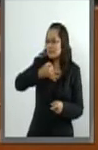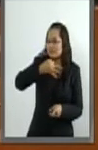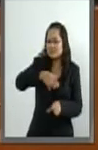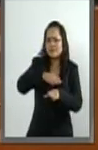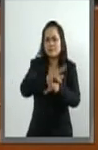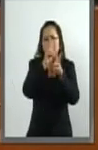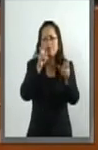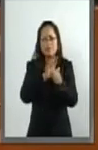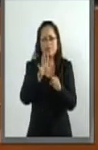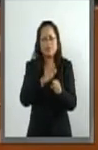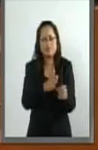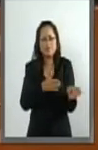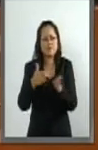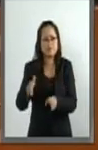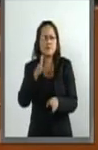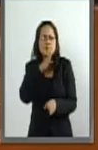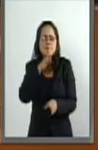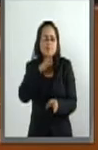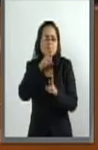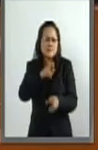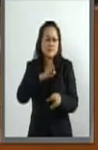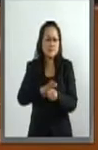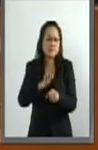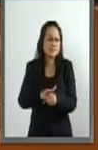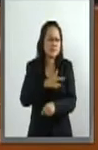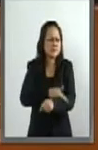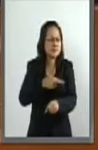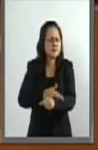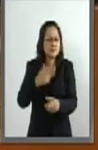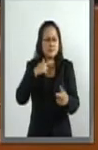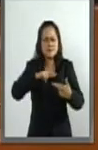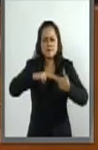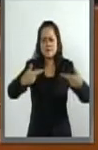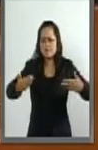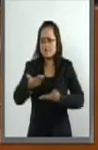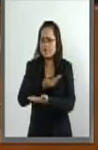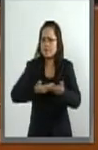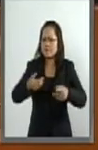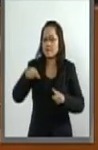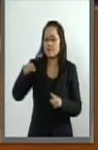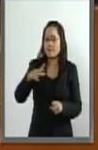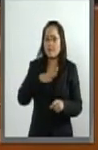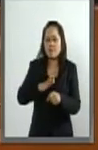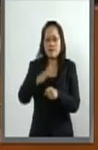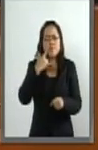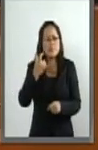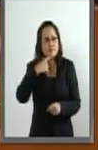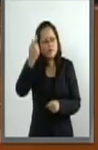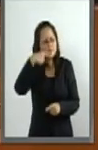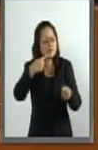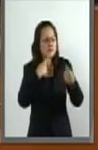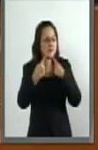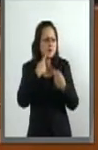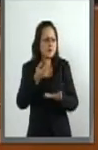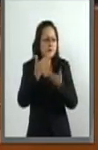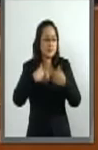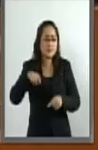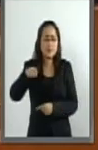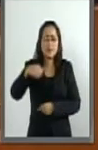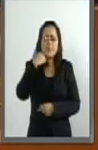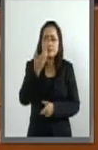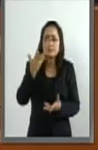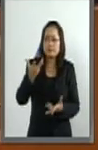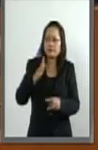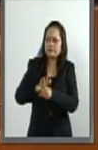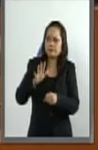los magros resultados que han dado las gestiones diplomáticas, los intentos de diálogo y las acciones que